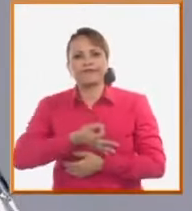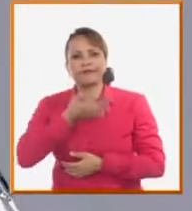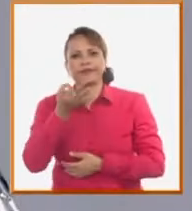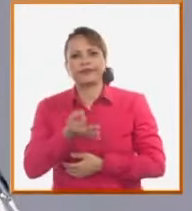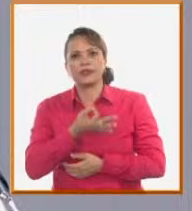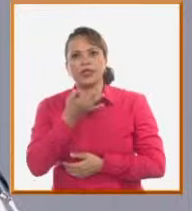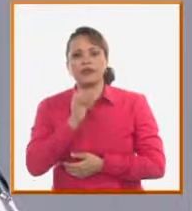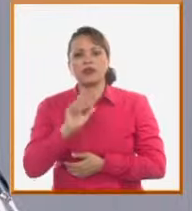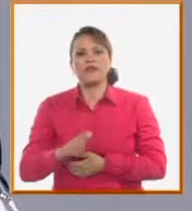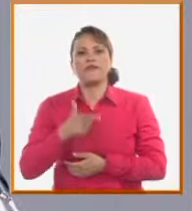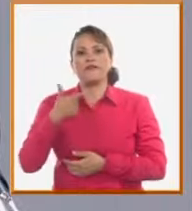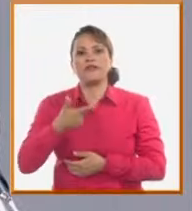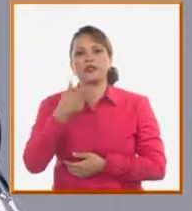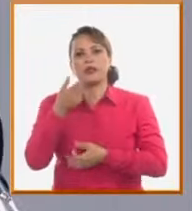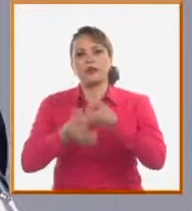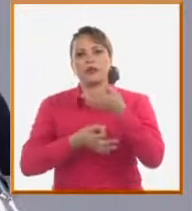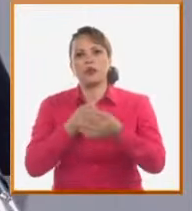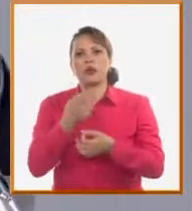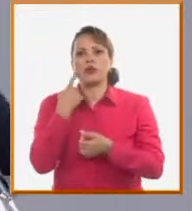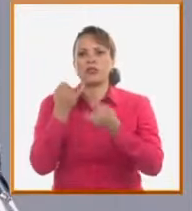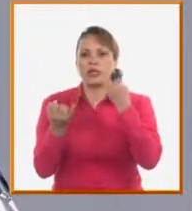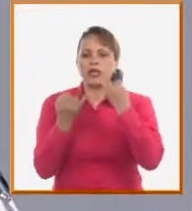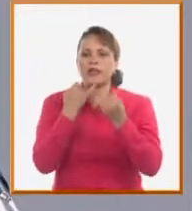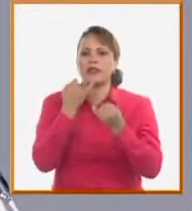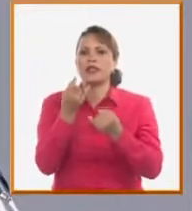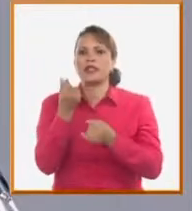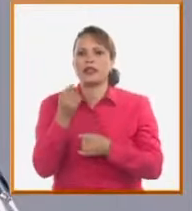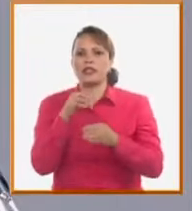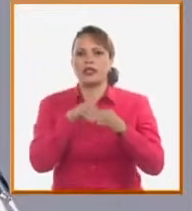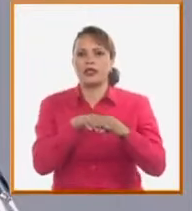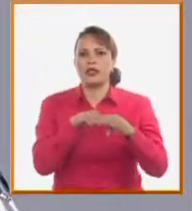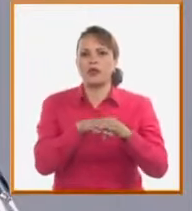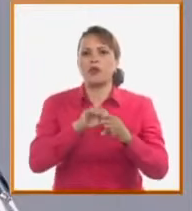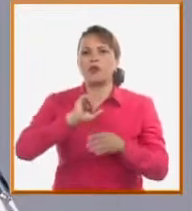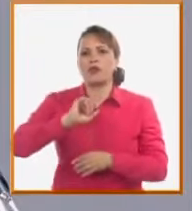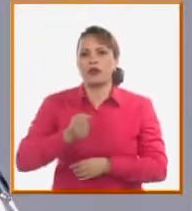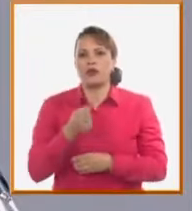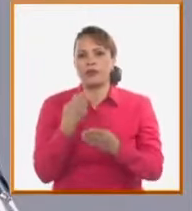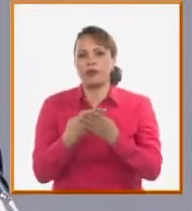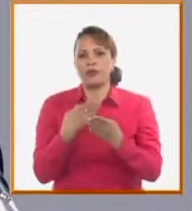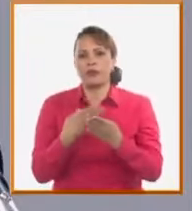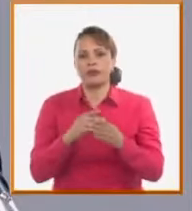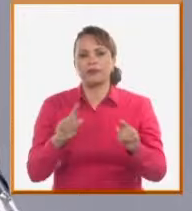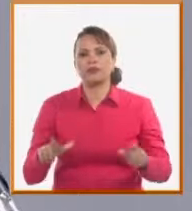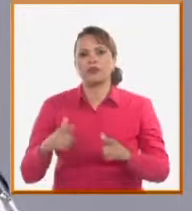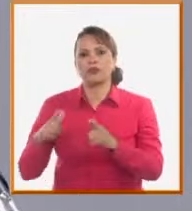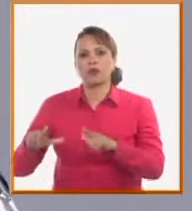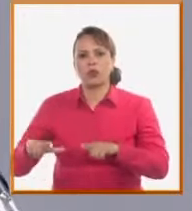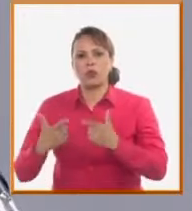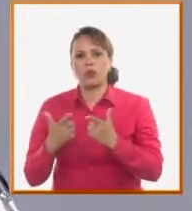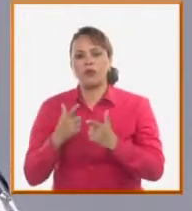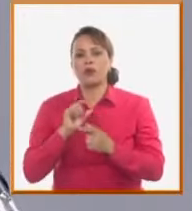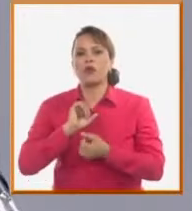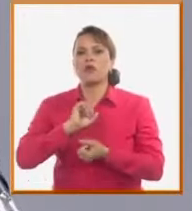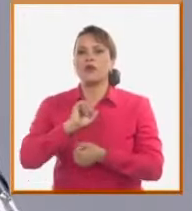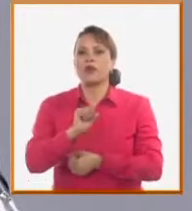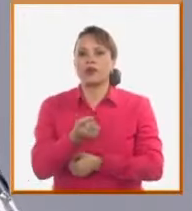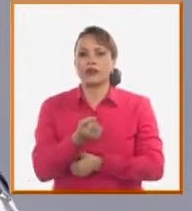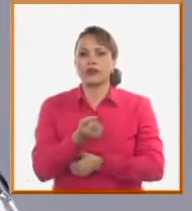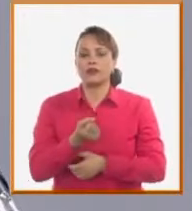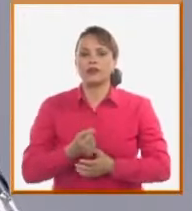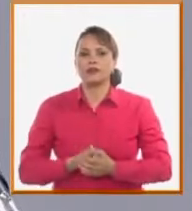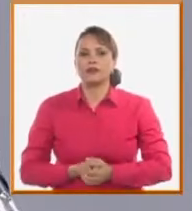el vicepresidente habla de sobre el interés asegurado, la obligatoriedad que tiene la empresa de cumplir con sus obligaciones en estos casos, y